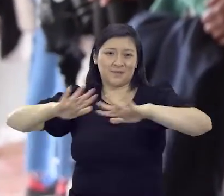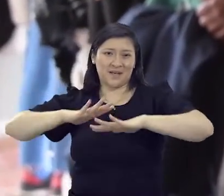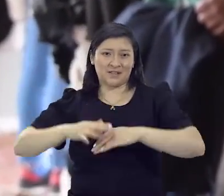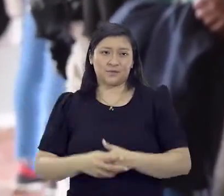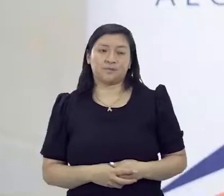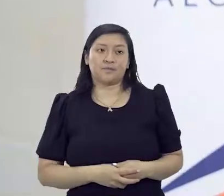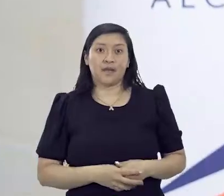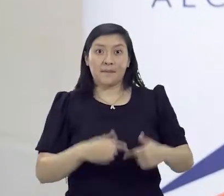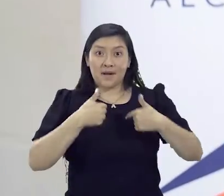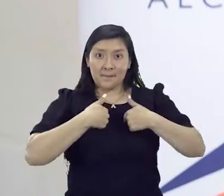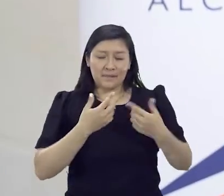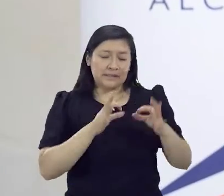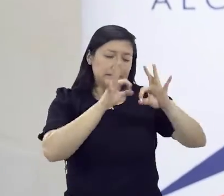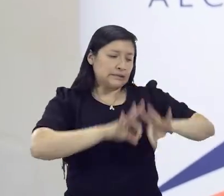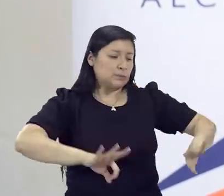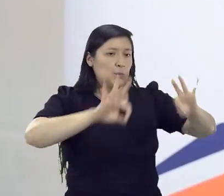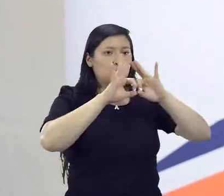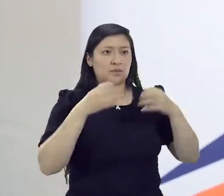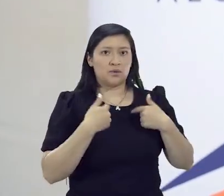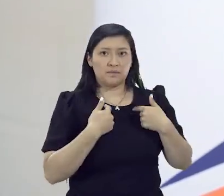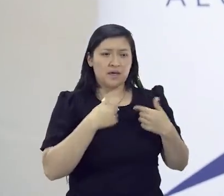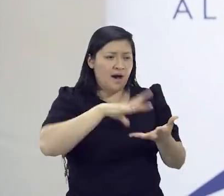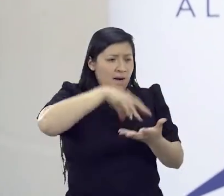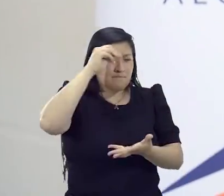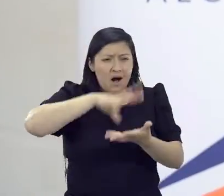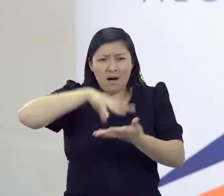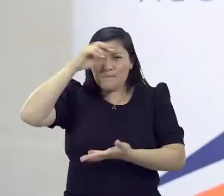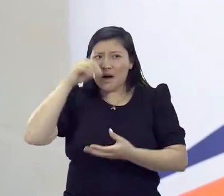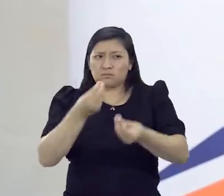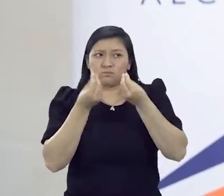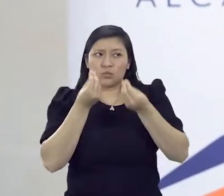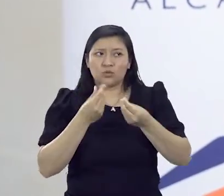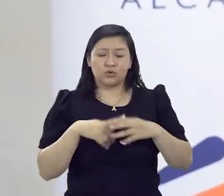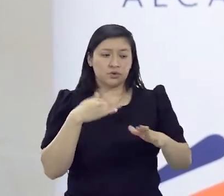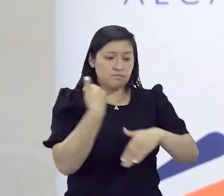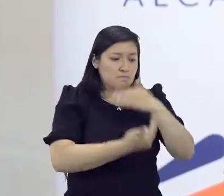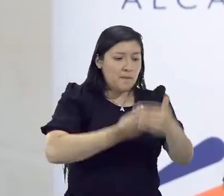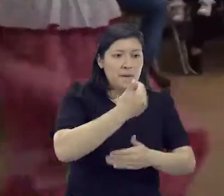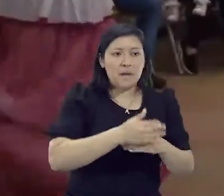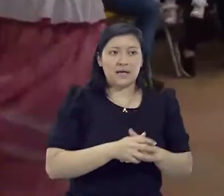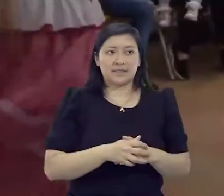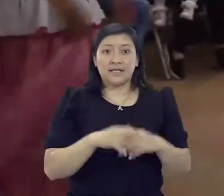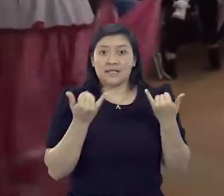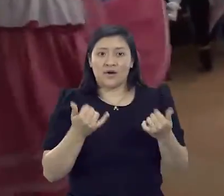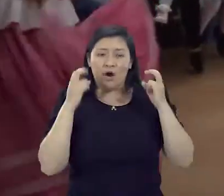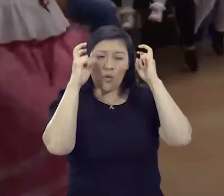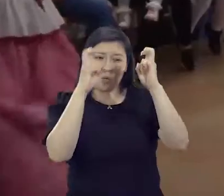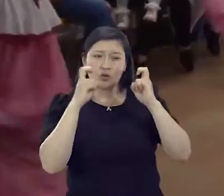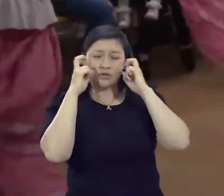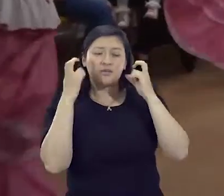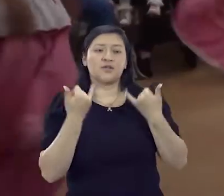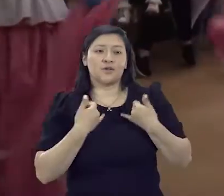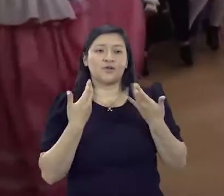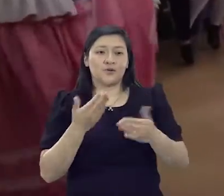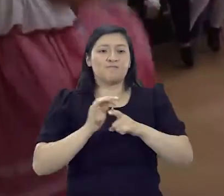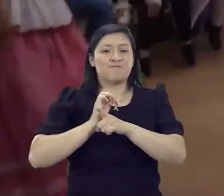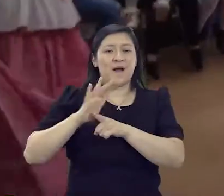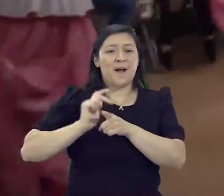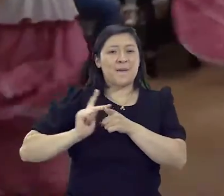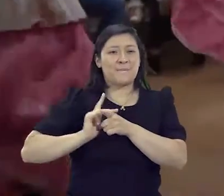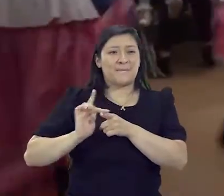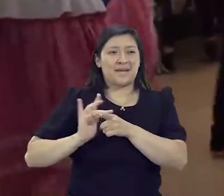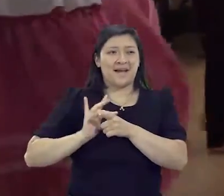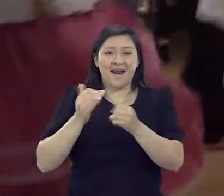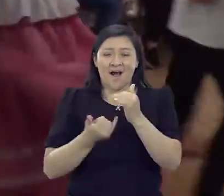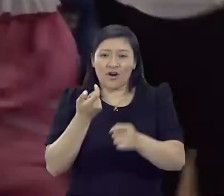para mí porque aprendimos muchas cosas y varios conocimientos que yo puede poner en práctica en mi